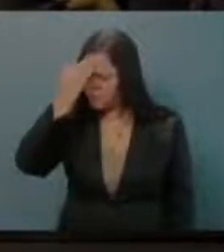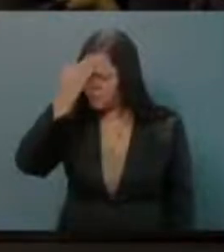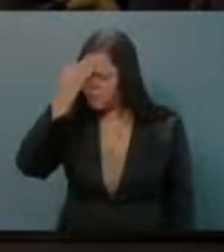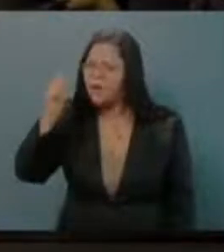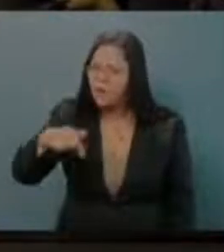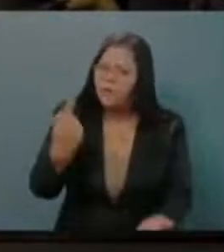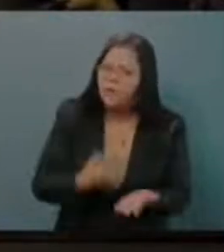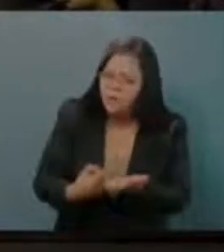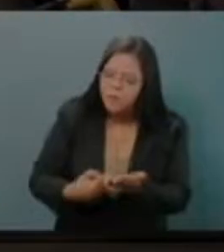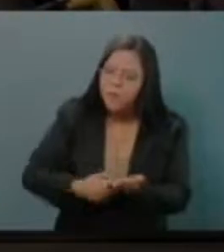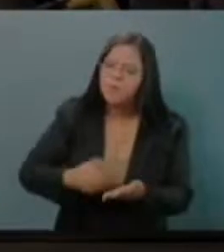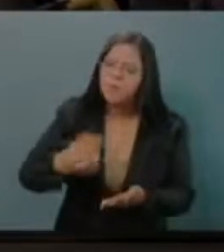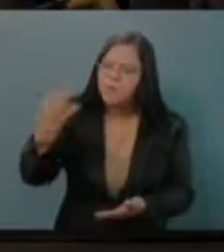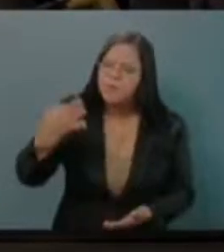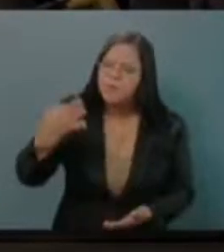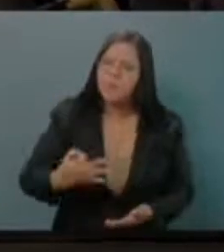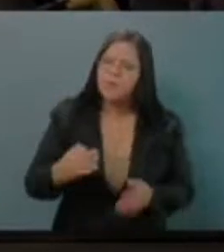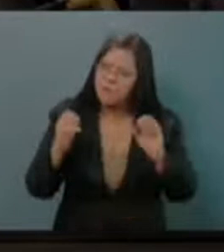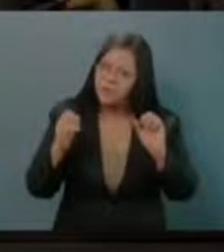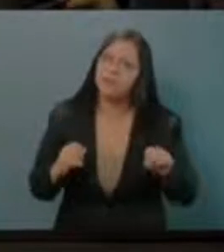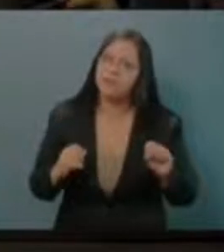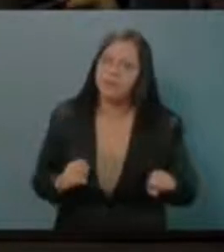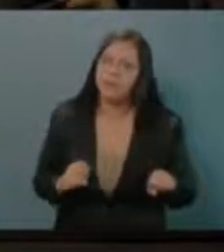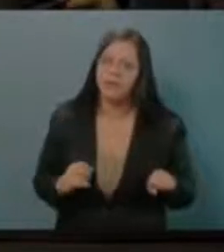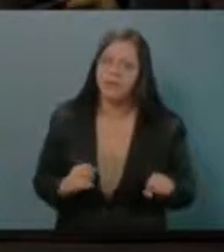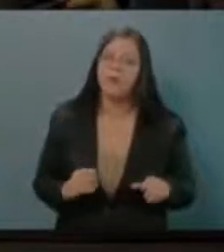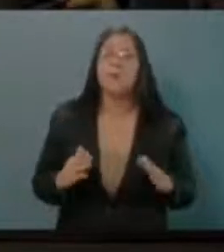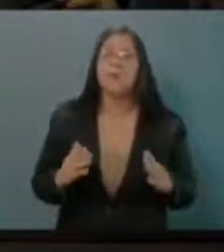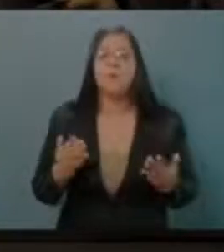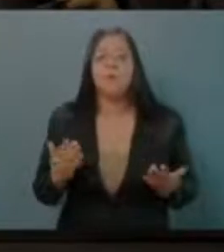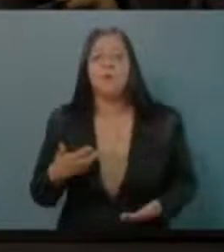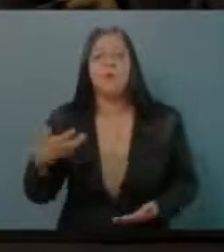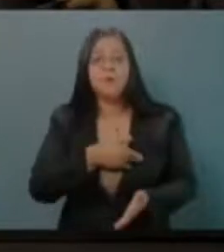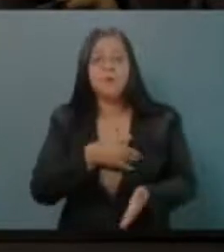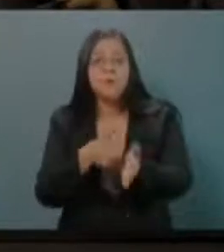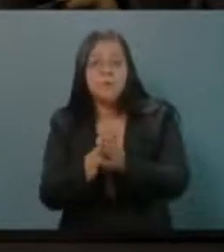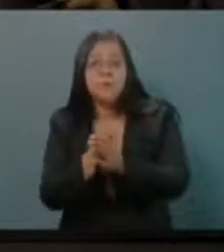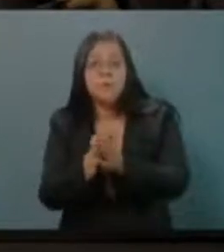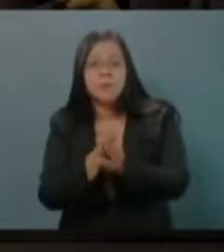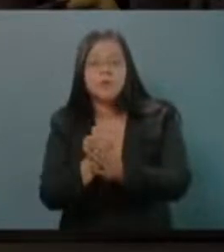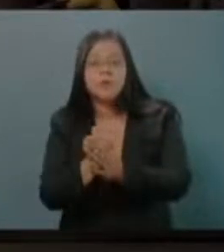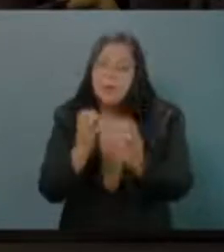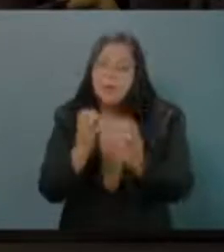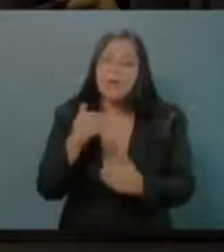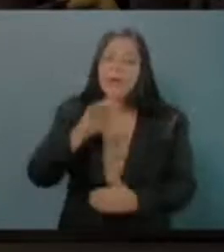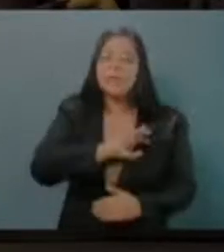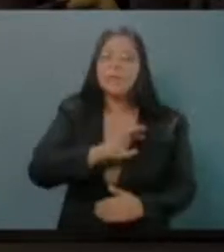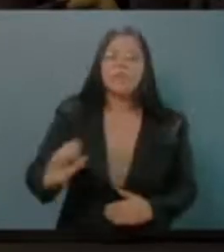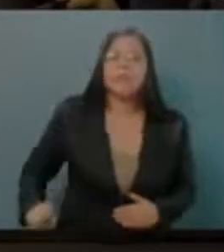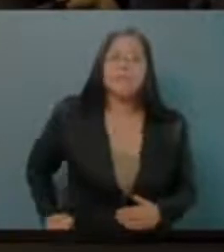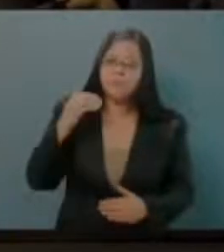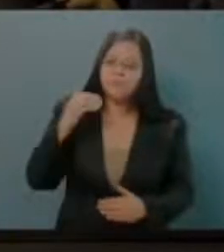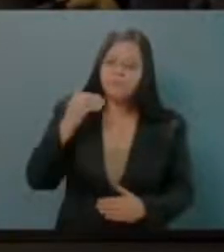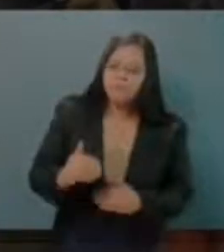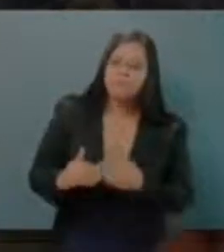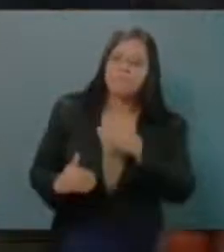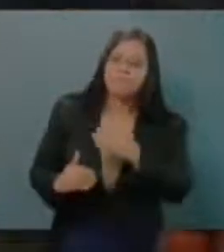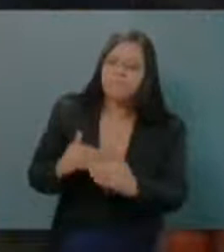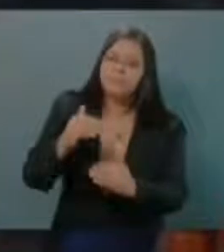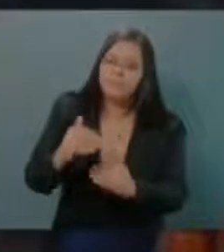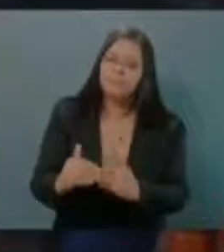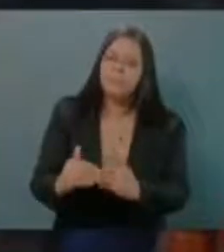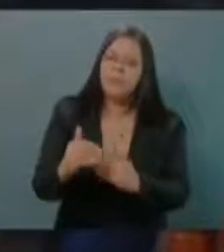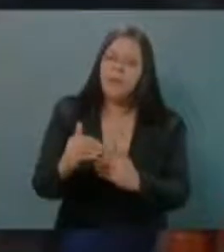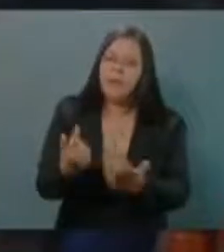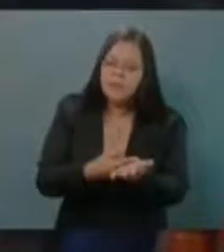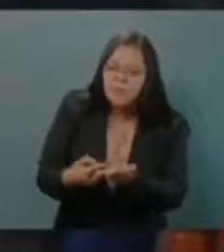necesaria, sobre todo si lo que nos interesa es ser progresivos en cuanto a una discusión